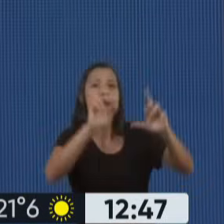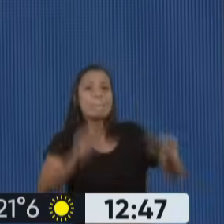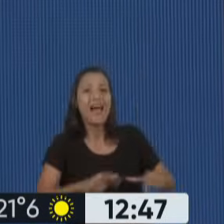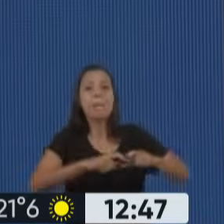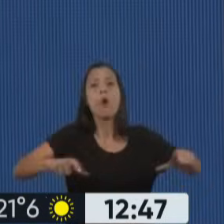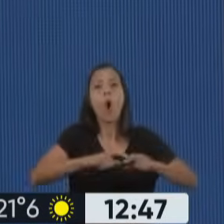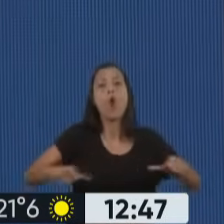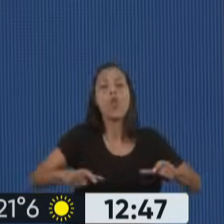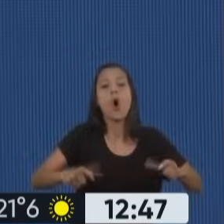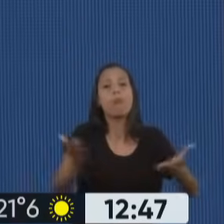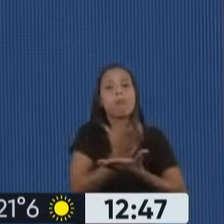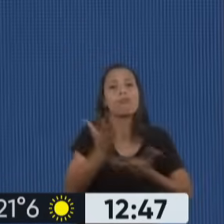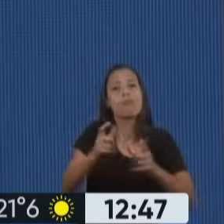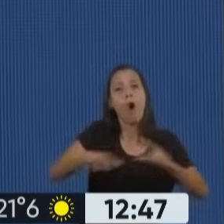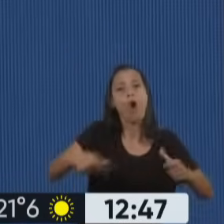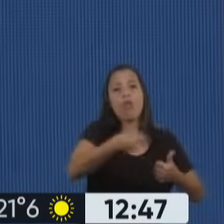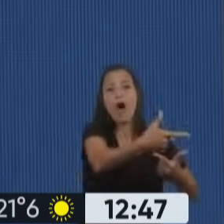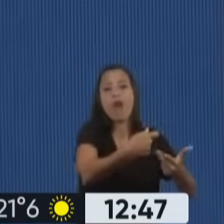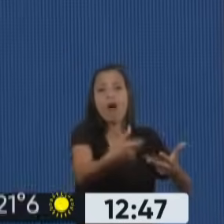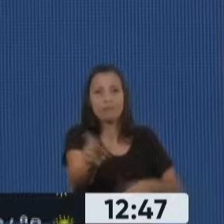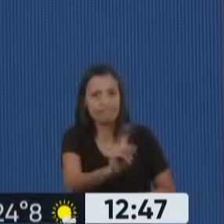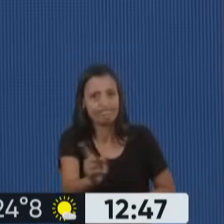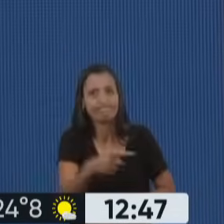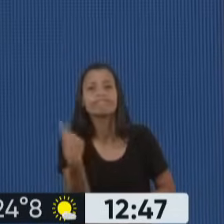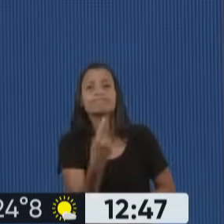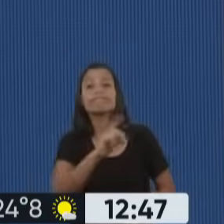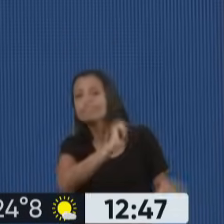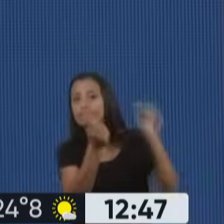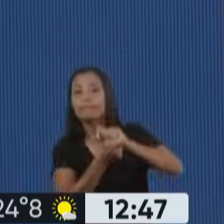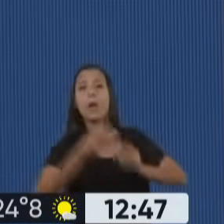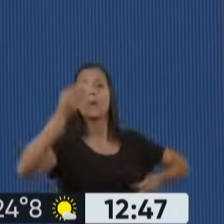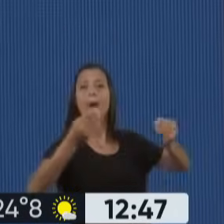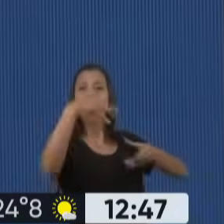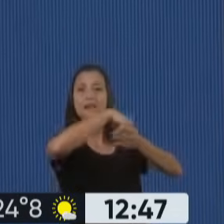Bonex. Nosotros todo lo que hicimos de la recomposición del balance